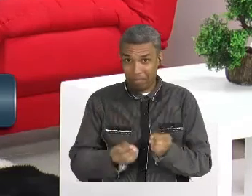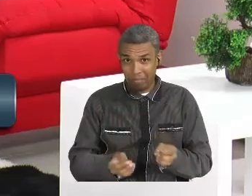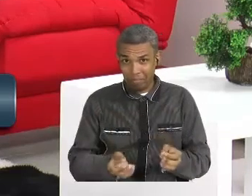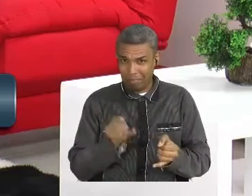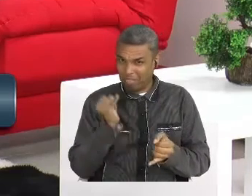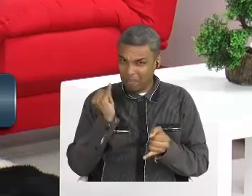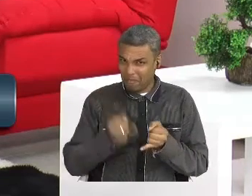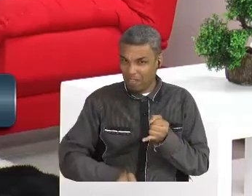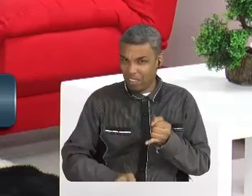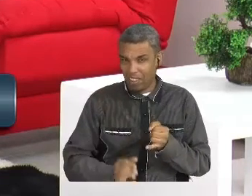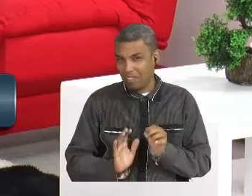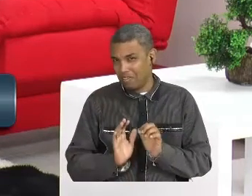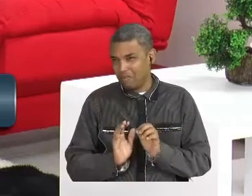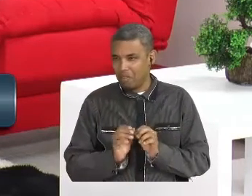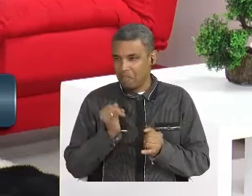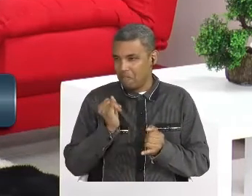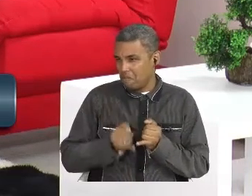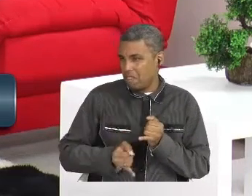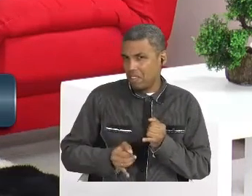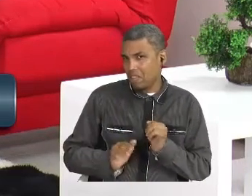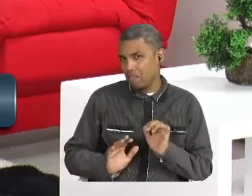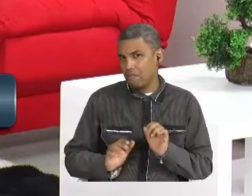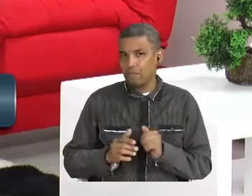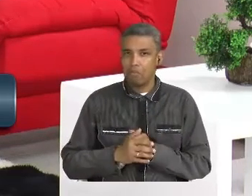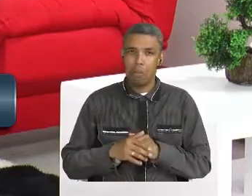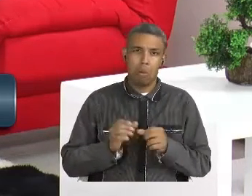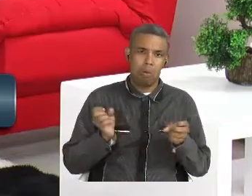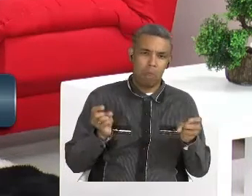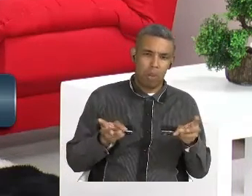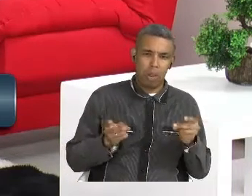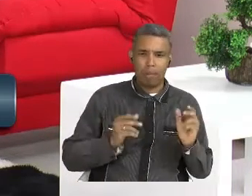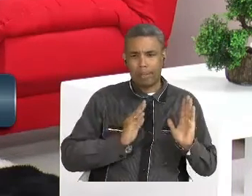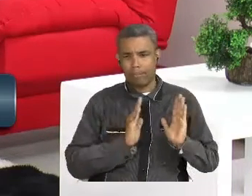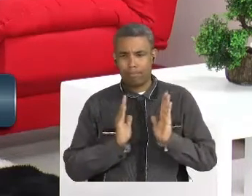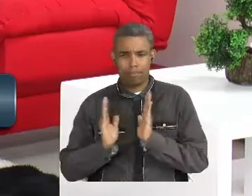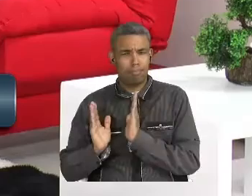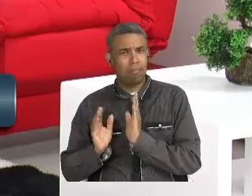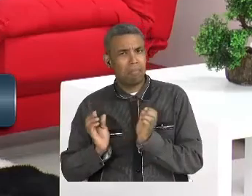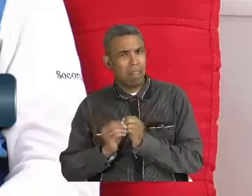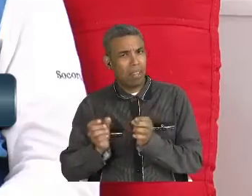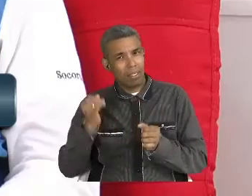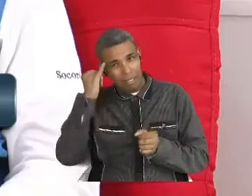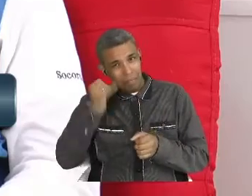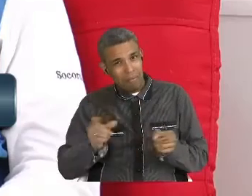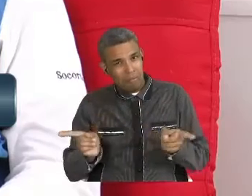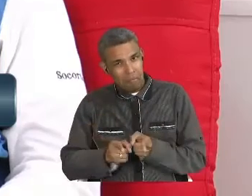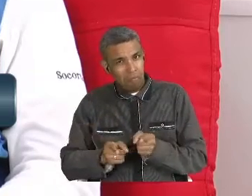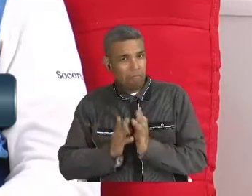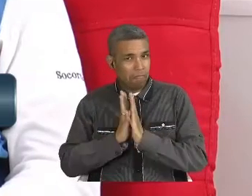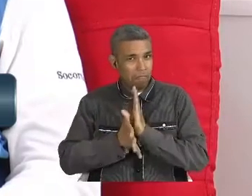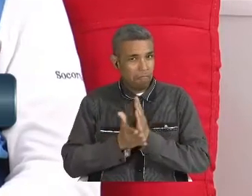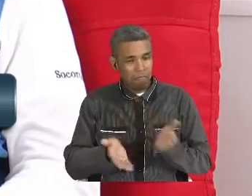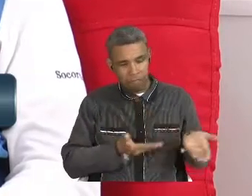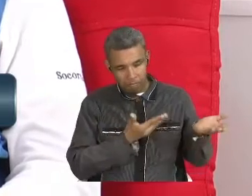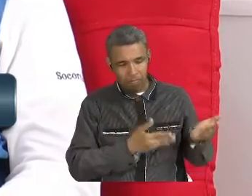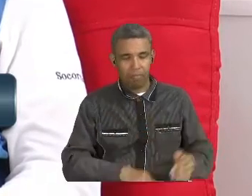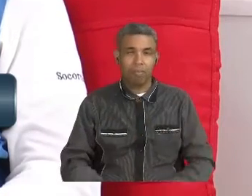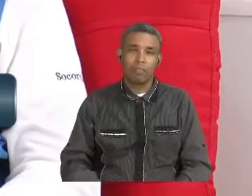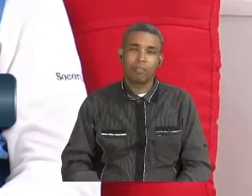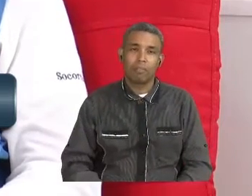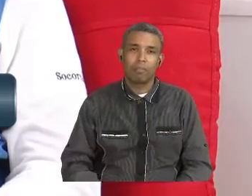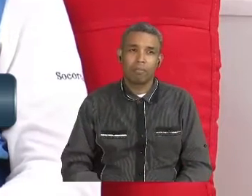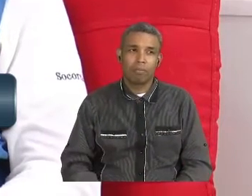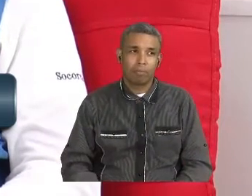una, digamos, un recuento de lo que vivimos en el programa y qué es lo más importante por decir ahora. Sí, agradecerle primero que todo